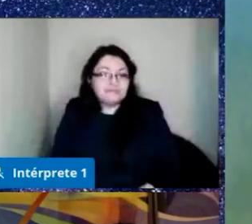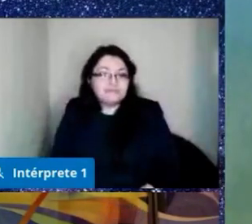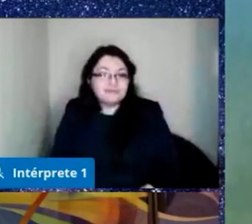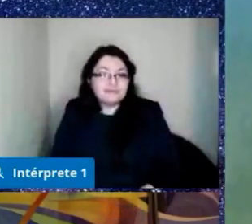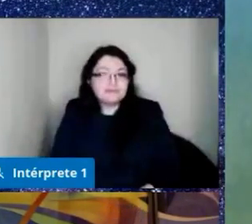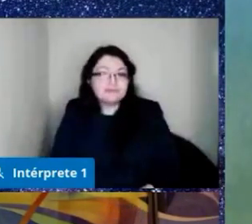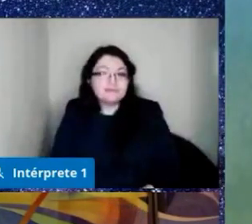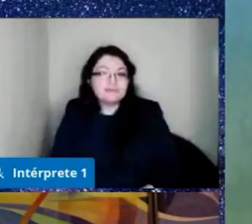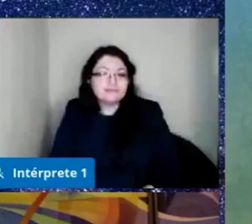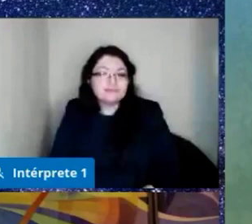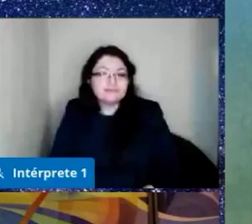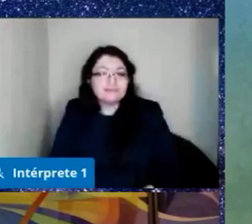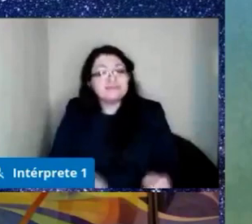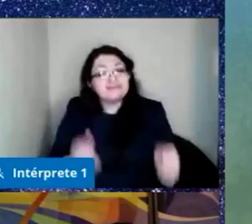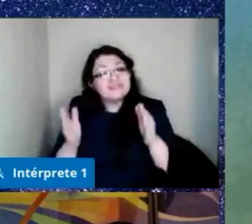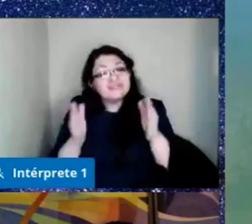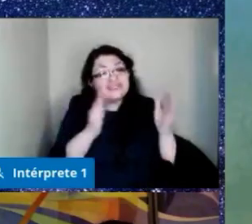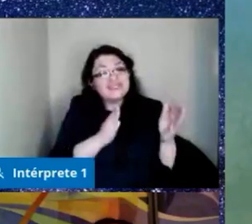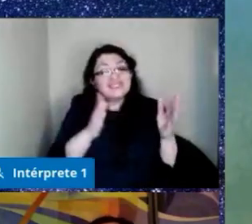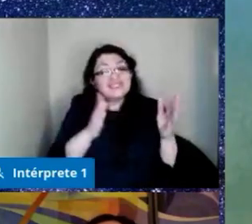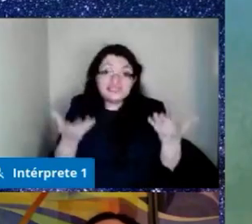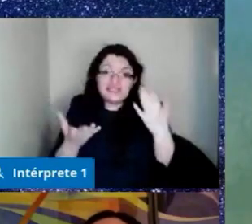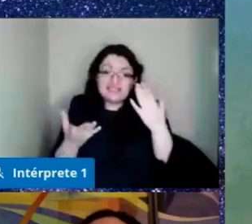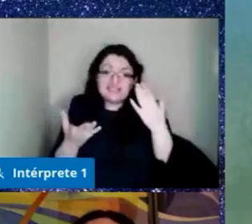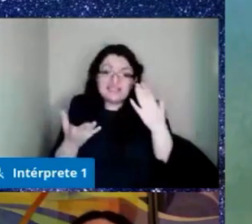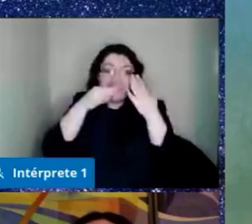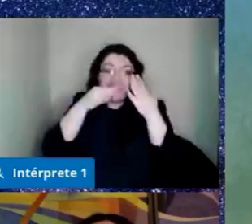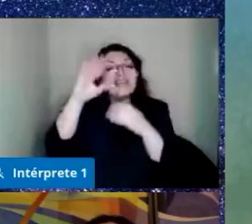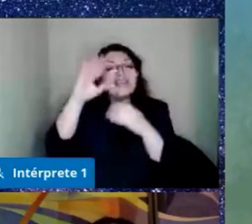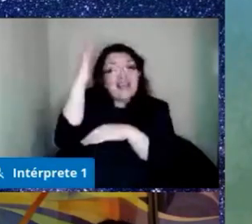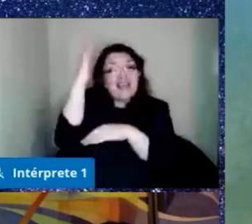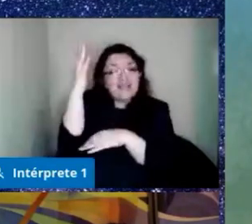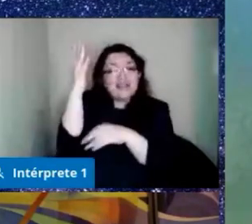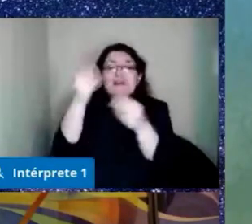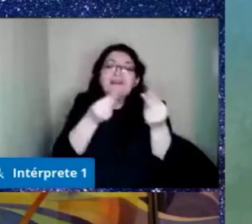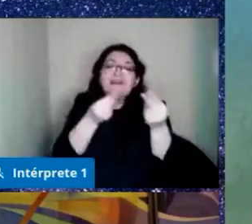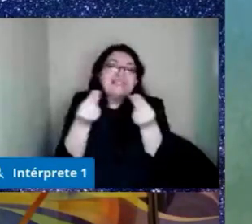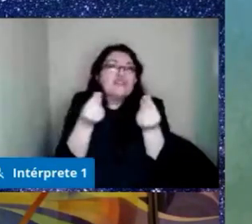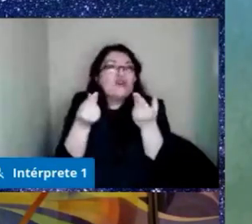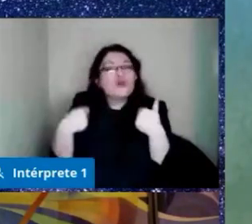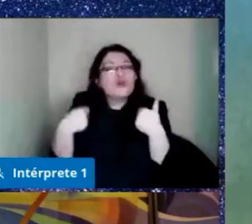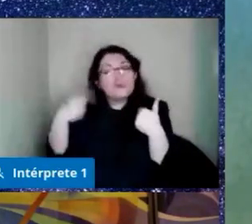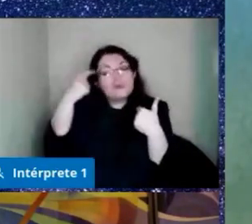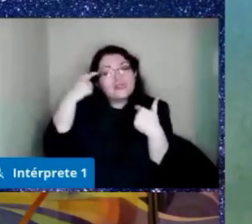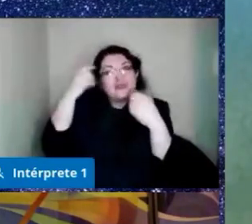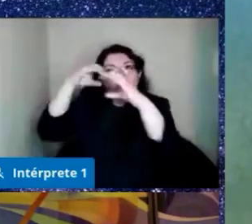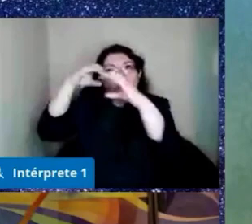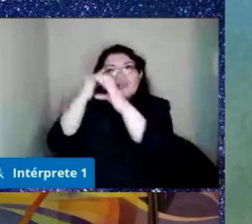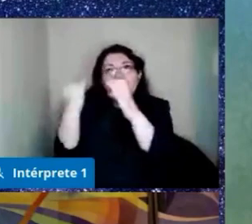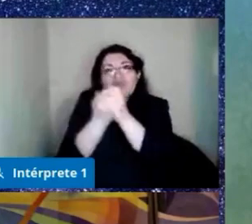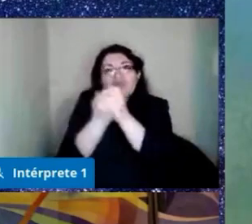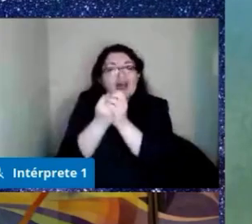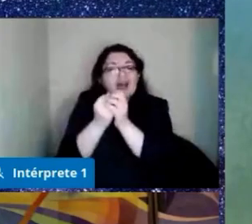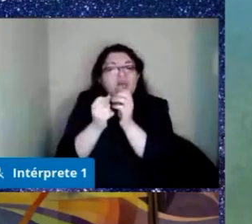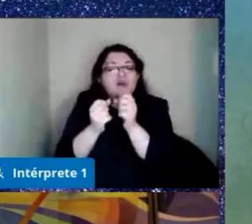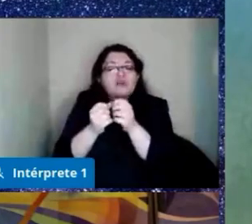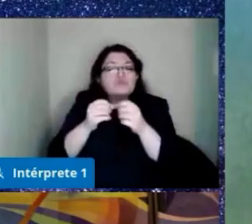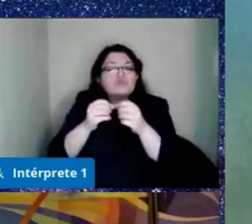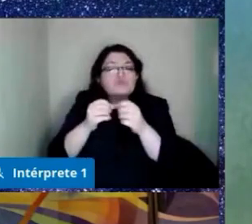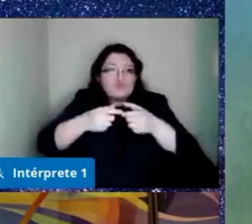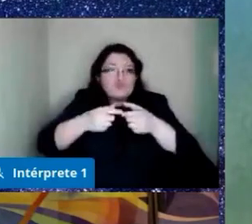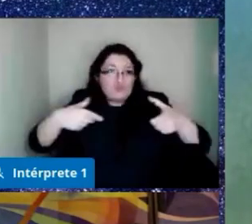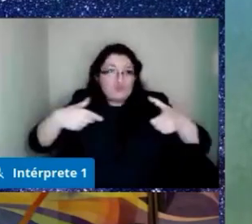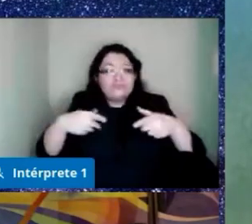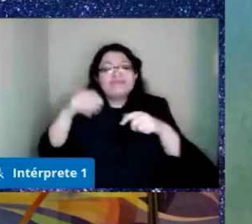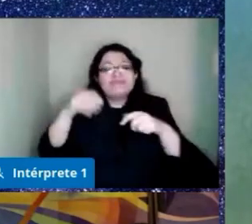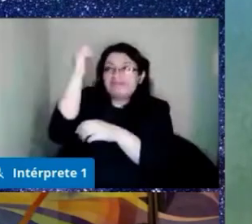Entonces, vámonos a este árbol que les digo yo, que es como mi visión de cómo ha ido creciendo la astronomía inclusiva en Chile. Las